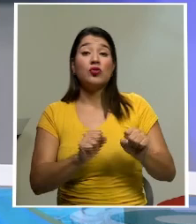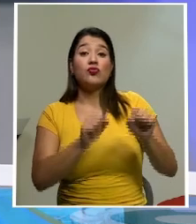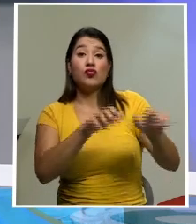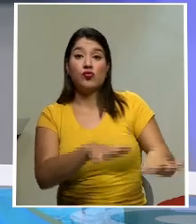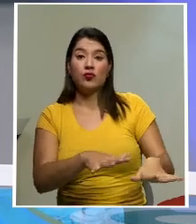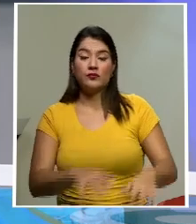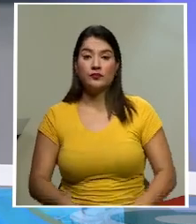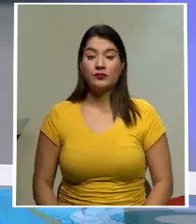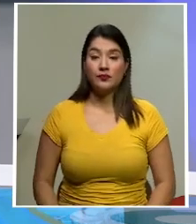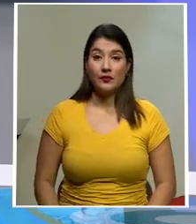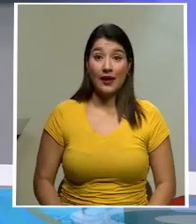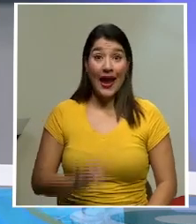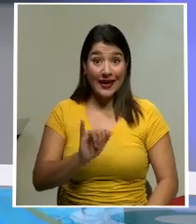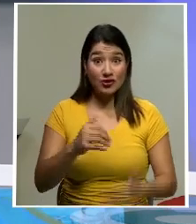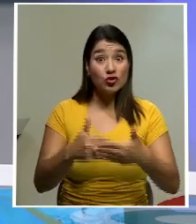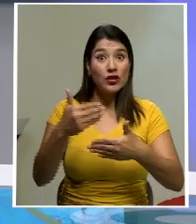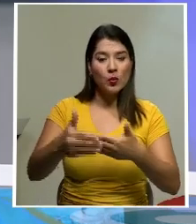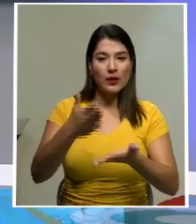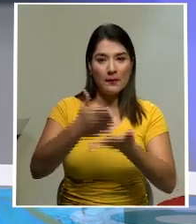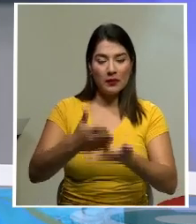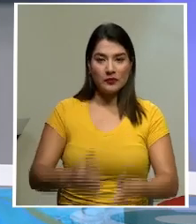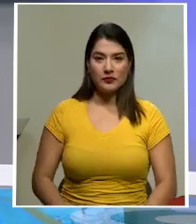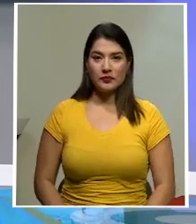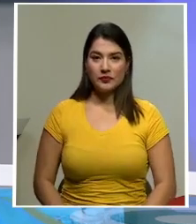pausa. Esto lo tendremos al volver del corte.